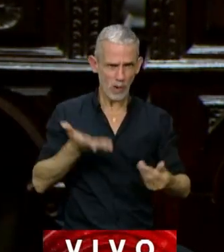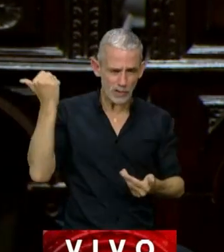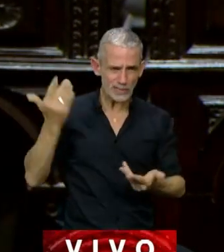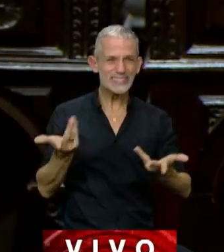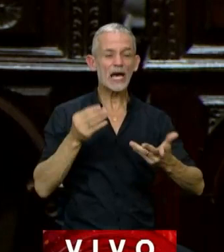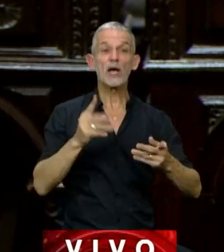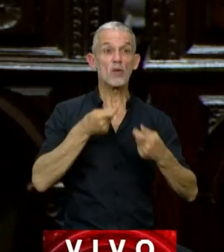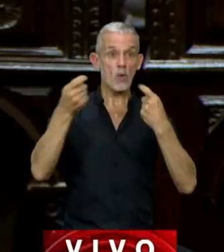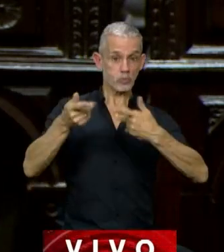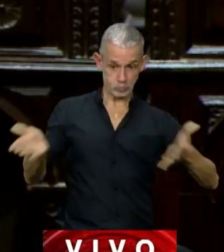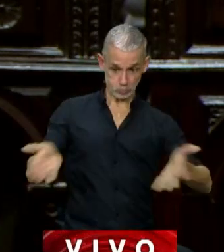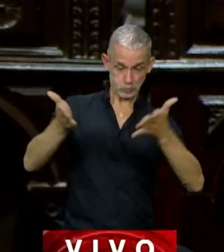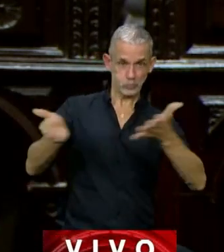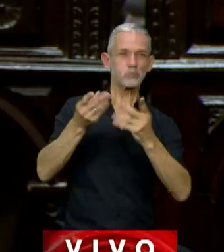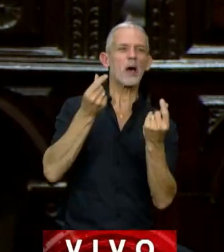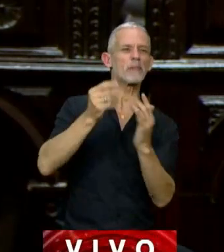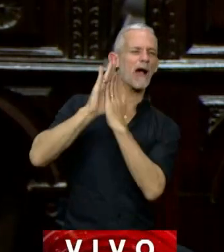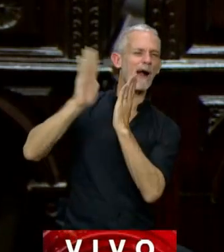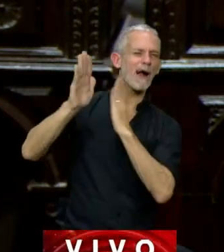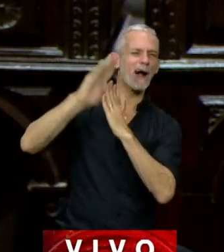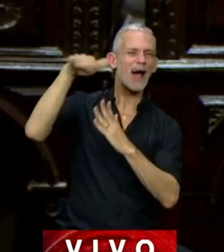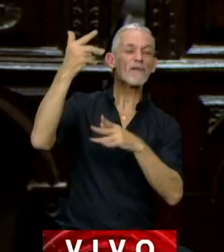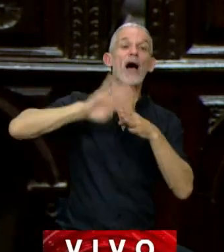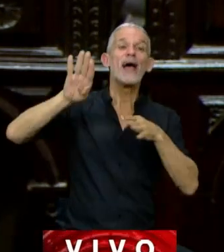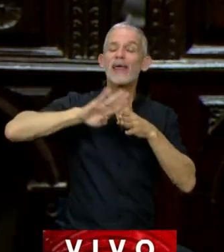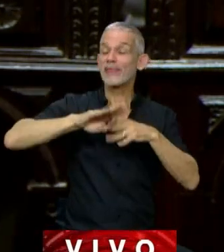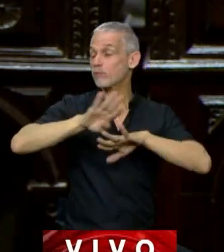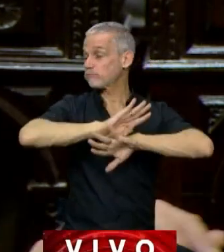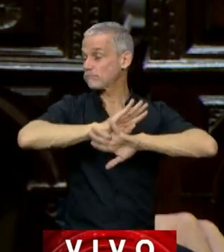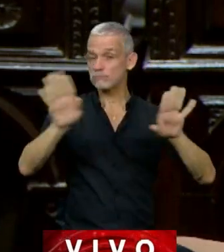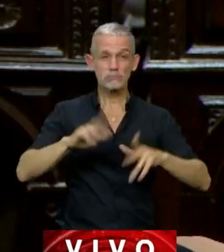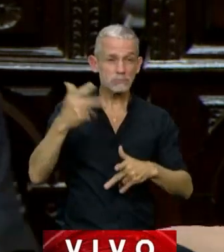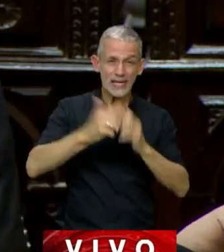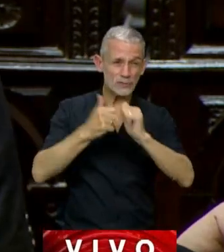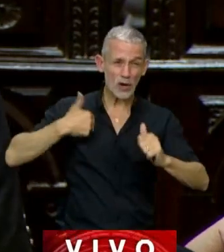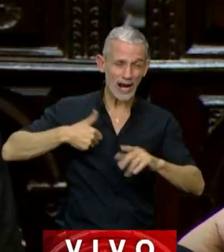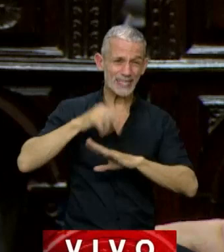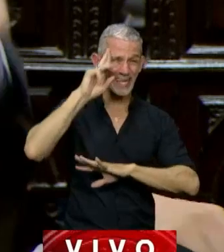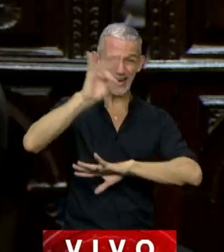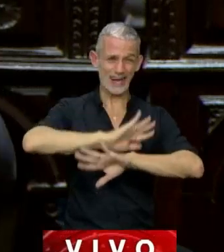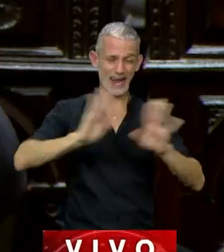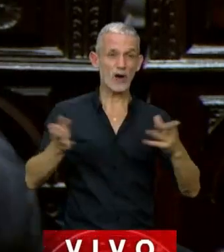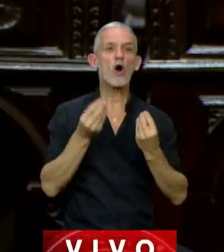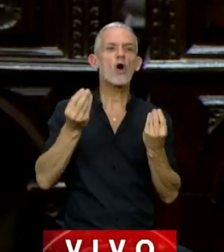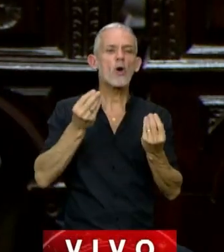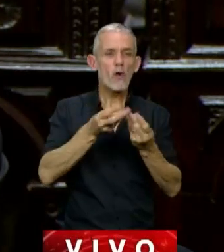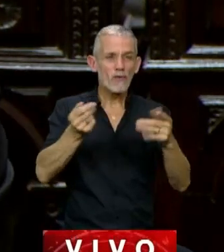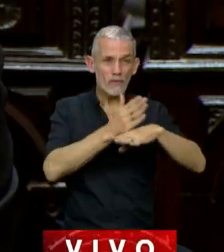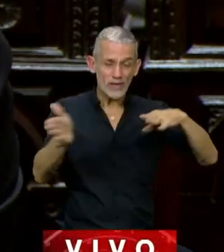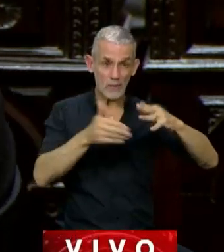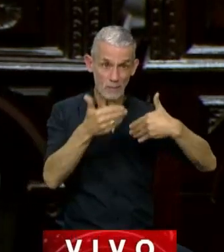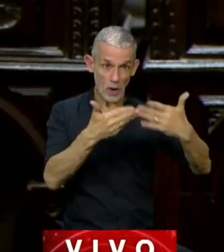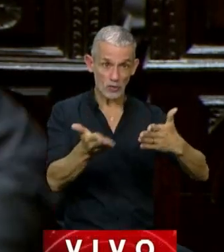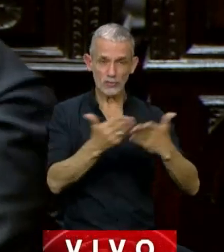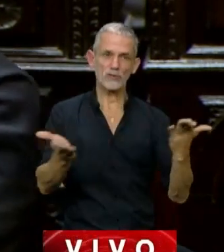y financiaron ese proceso de fuga de capitales con el endeudamiento más atroz que sufrió la historia económica reciente. ¿Cómo termina ese